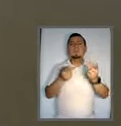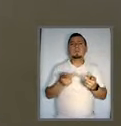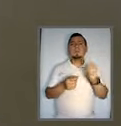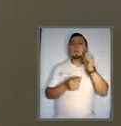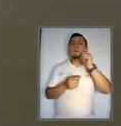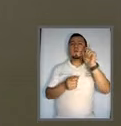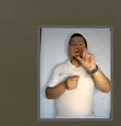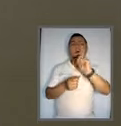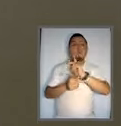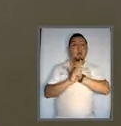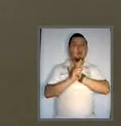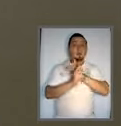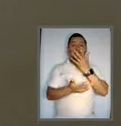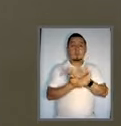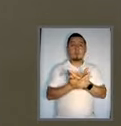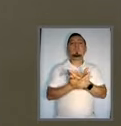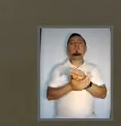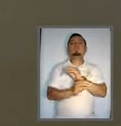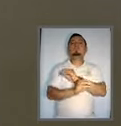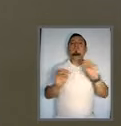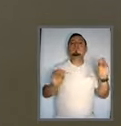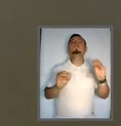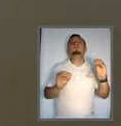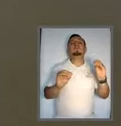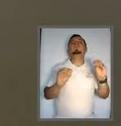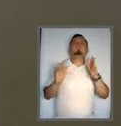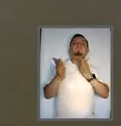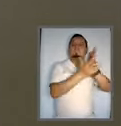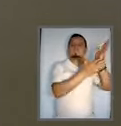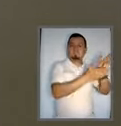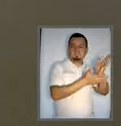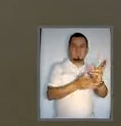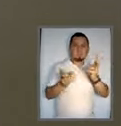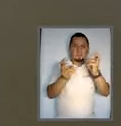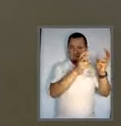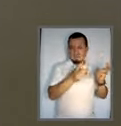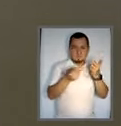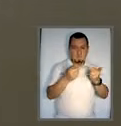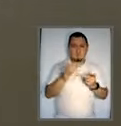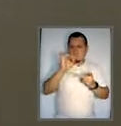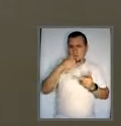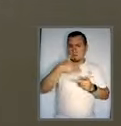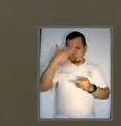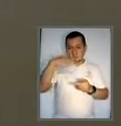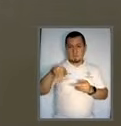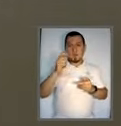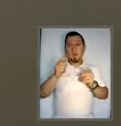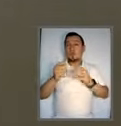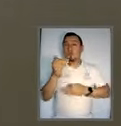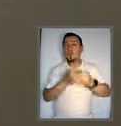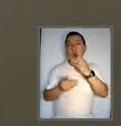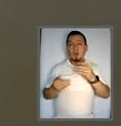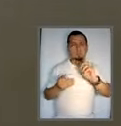tiene en los periodos vacacionales porque las escuelas están solas. Sigue siendo mucho más efectivo el esquema que tenemos ahorita de